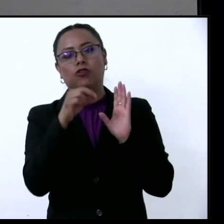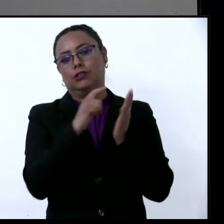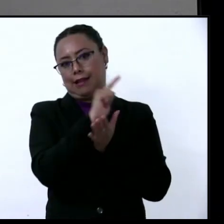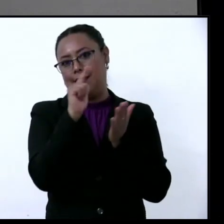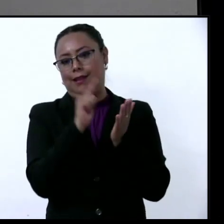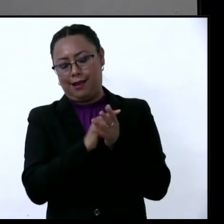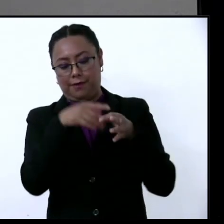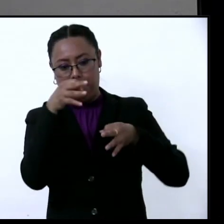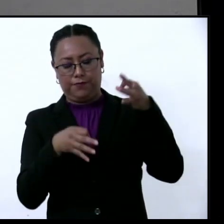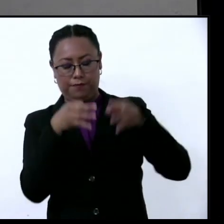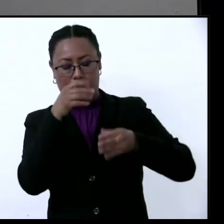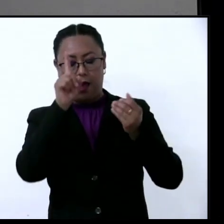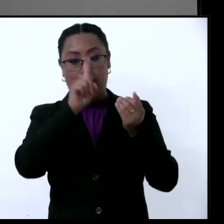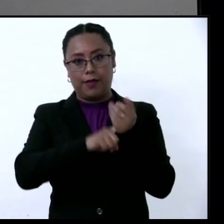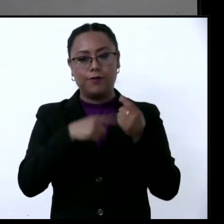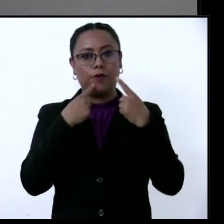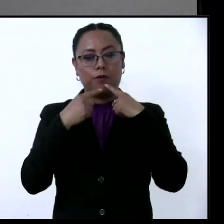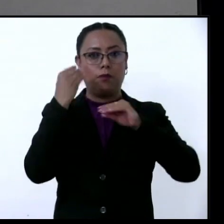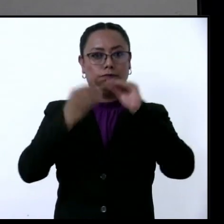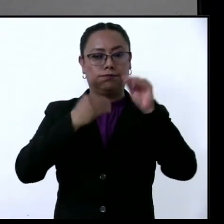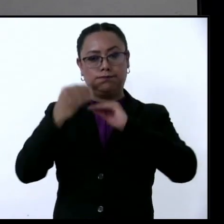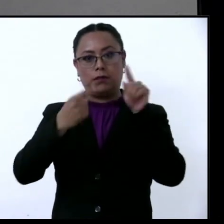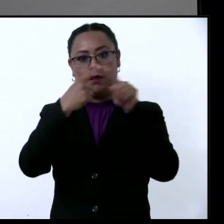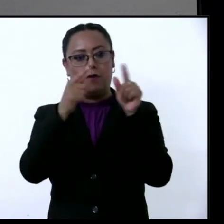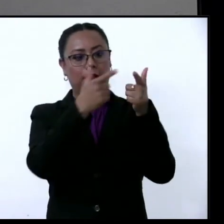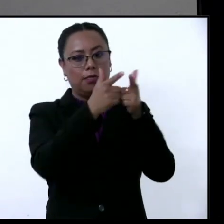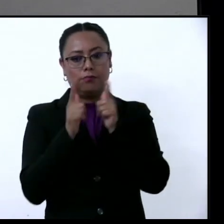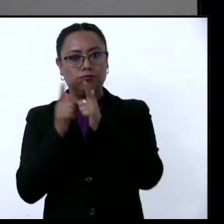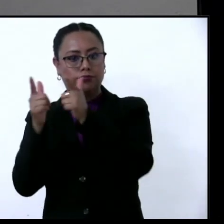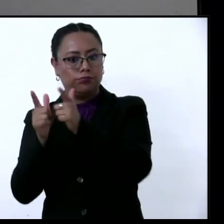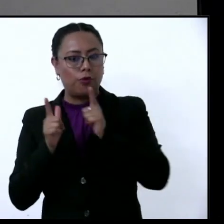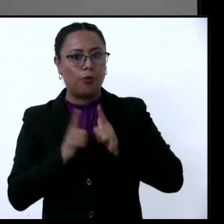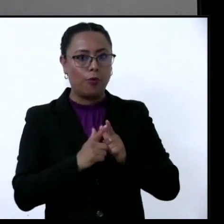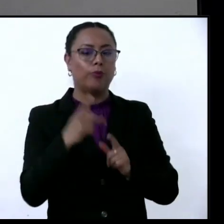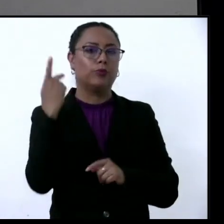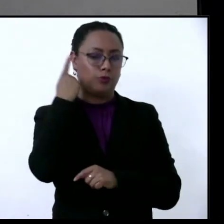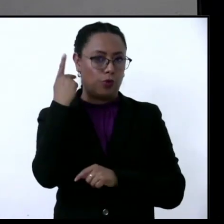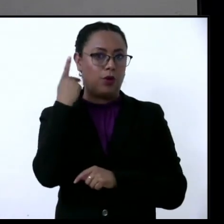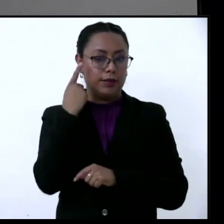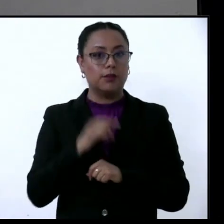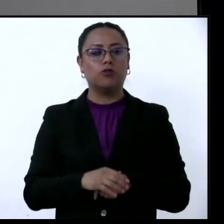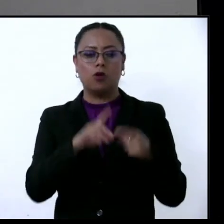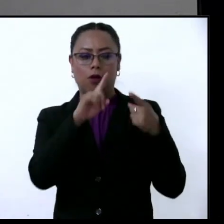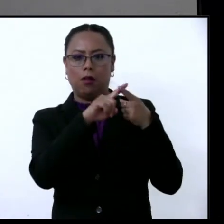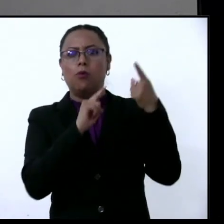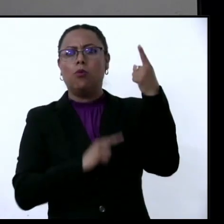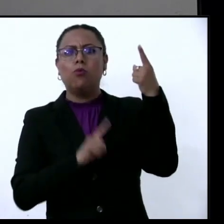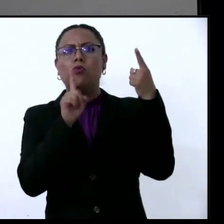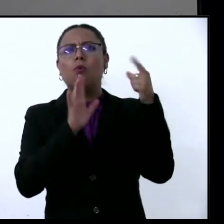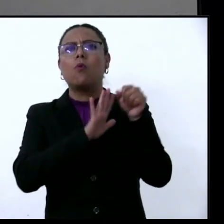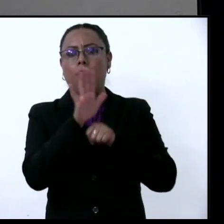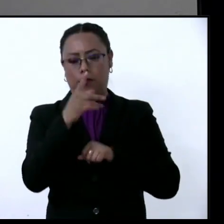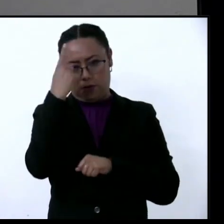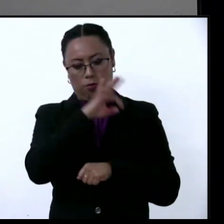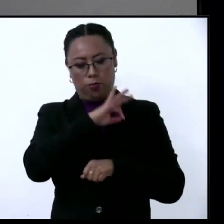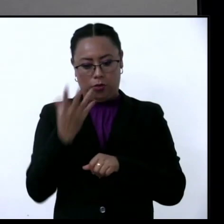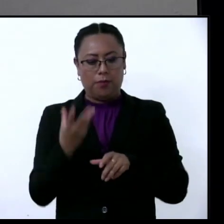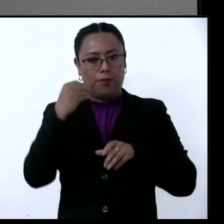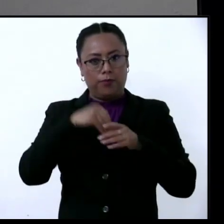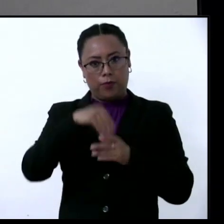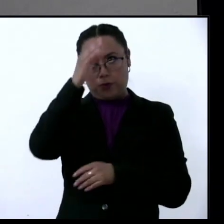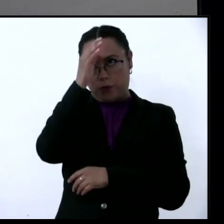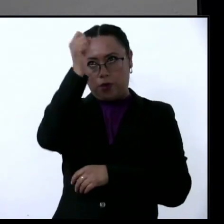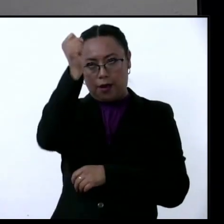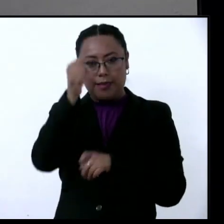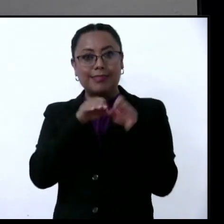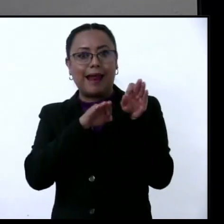jurídicos dentro de la discusión de diversos grupos parlamentarios. Uno de ellos para incorporar el concepto de